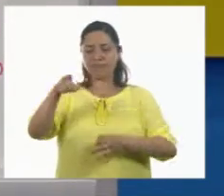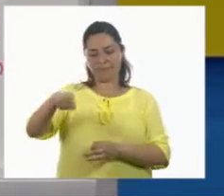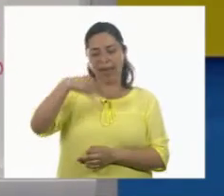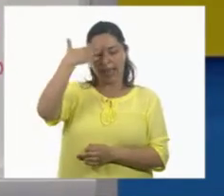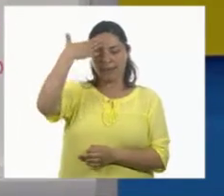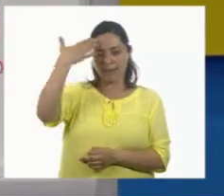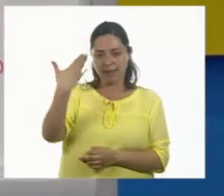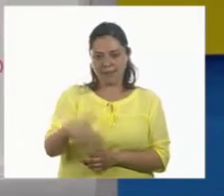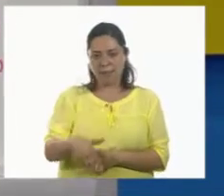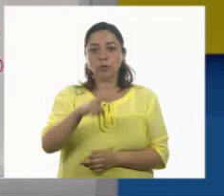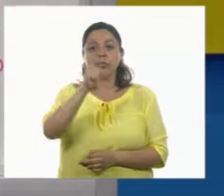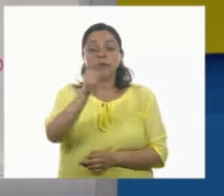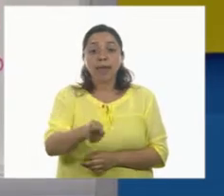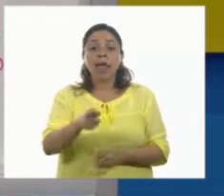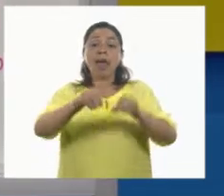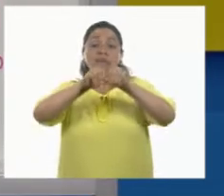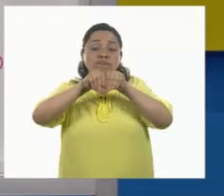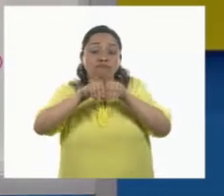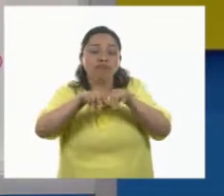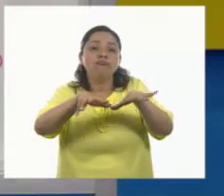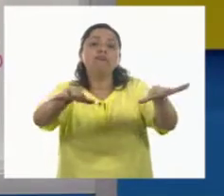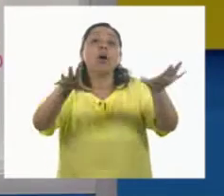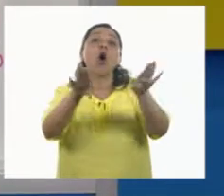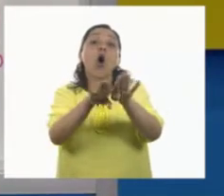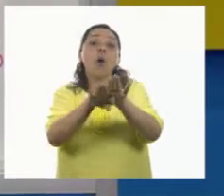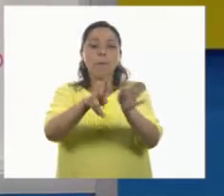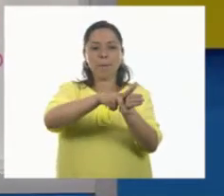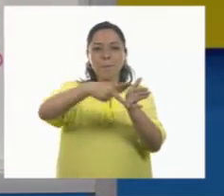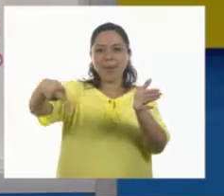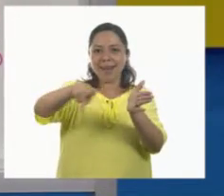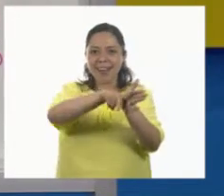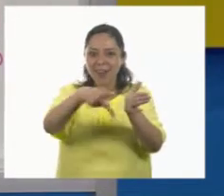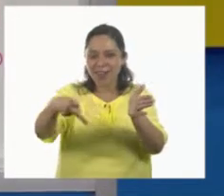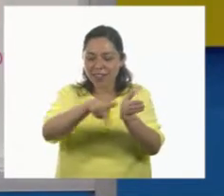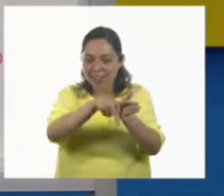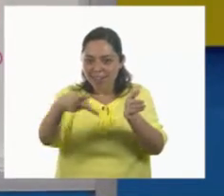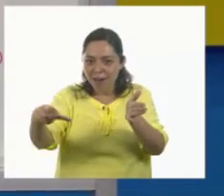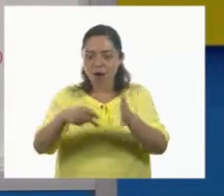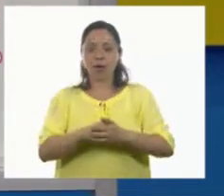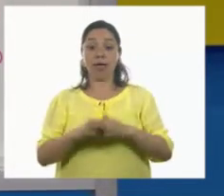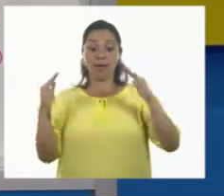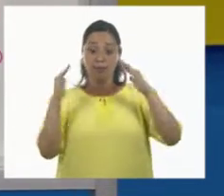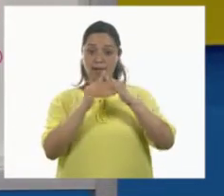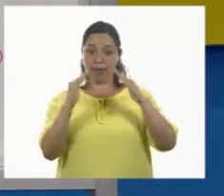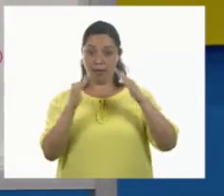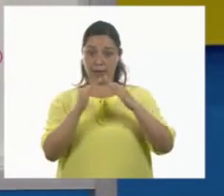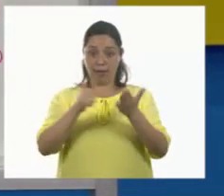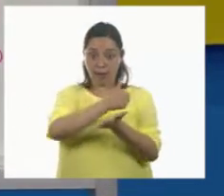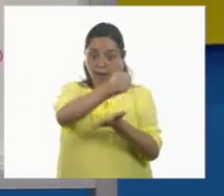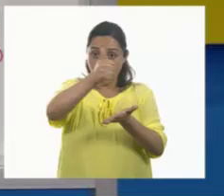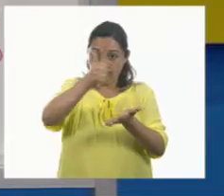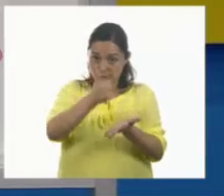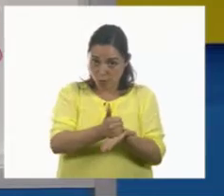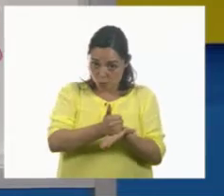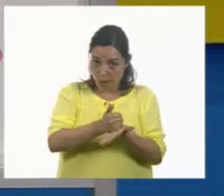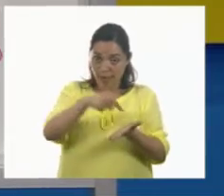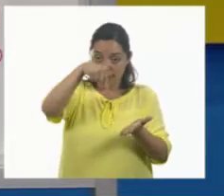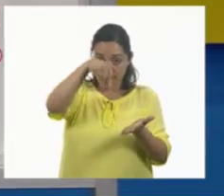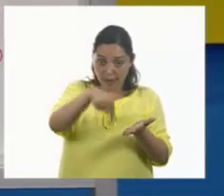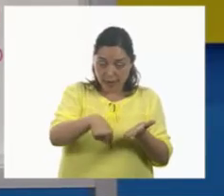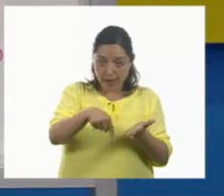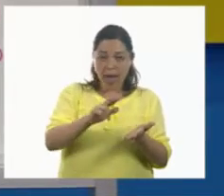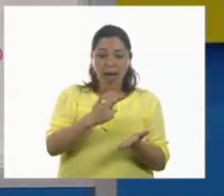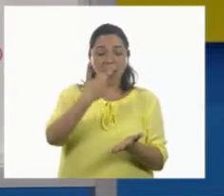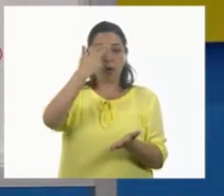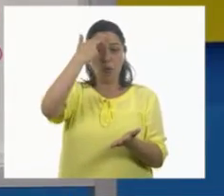sabemos que se difundían a través del periódico. Y la vivienda en la ciudad, acuérdate que se le llamaba